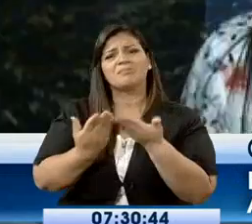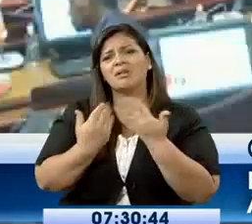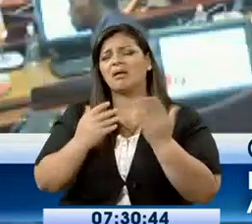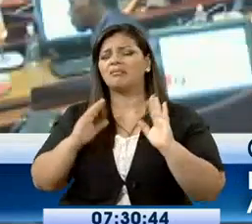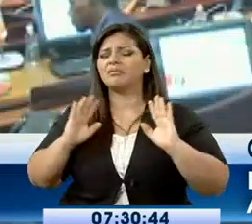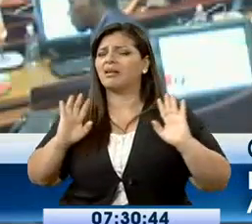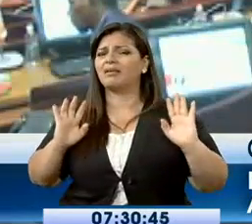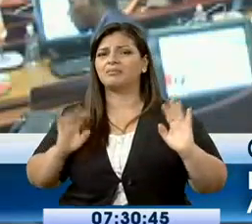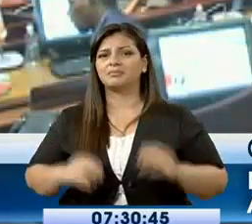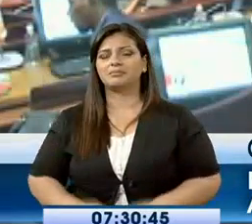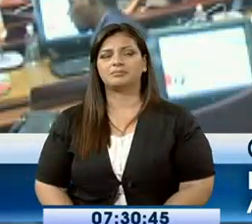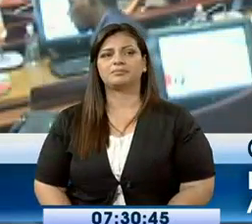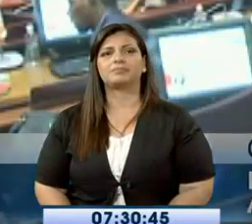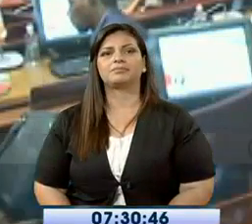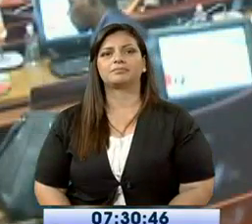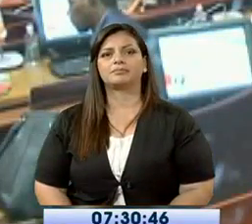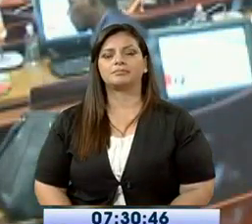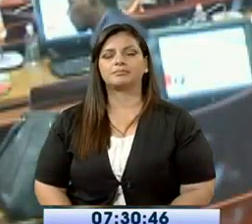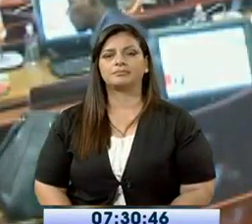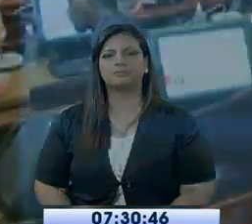interés. Informo Javier Gallo.